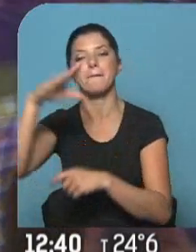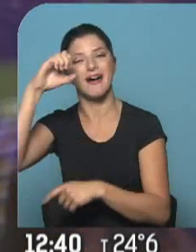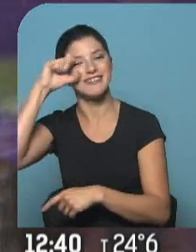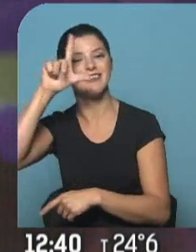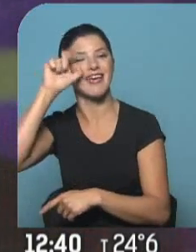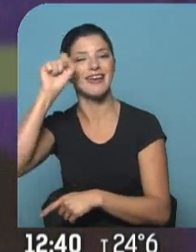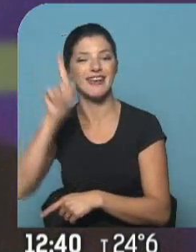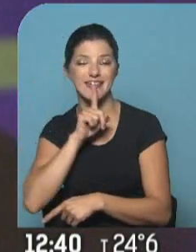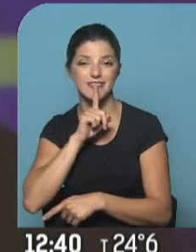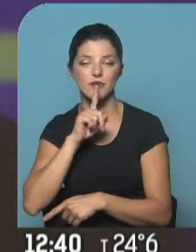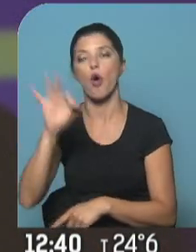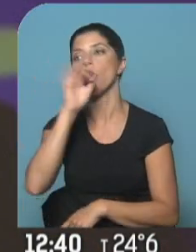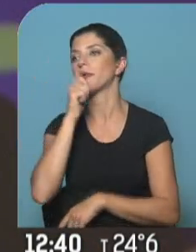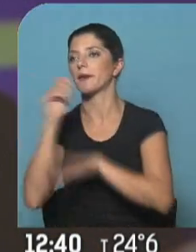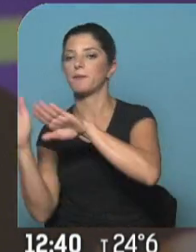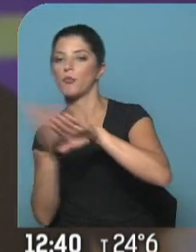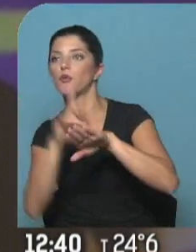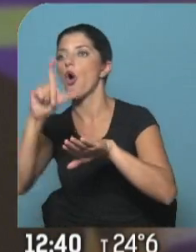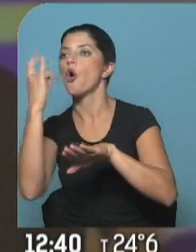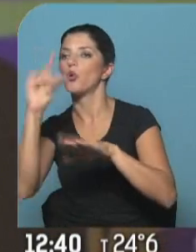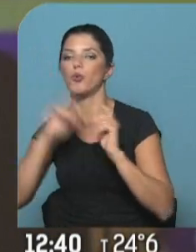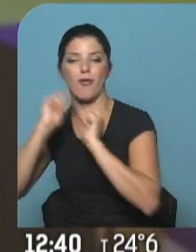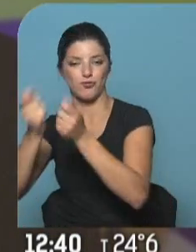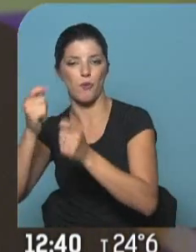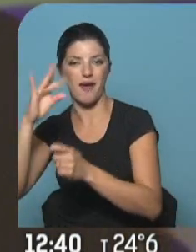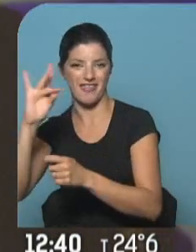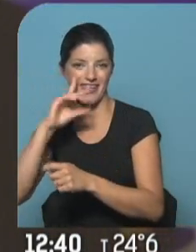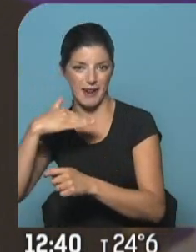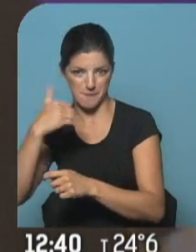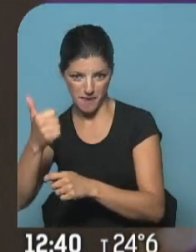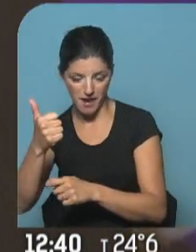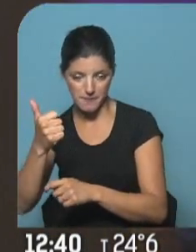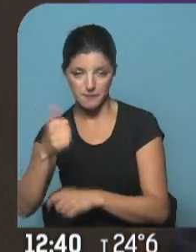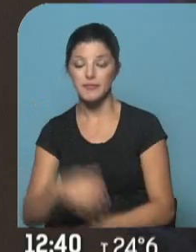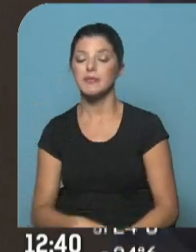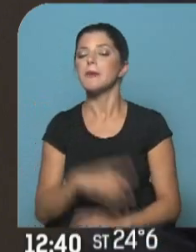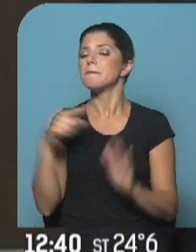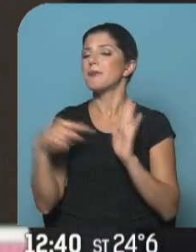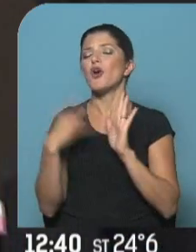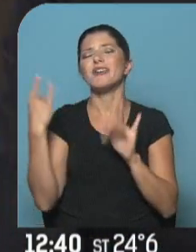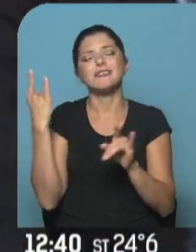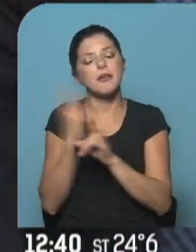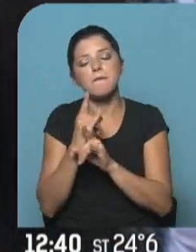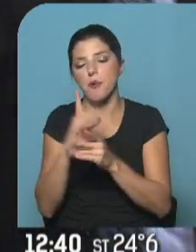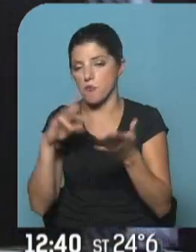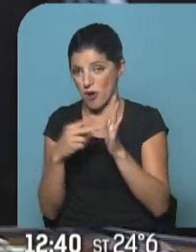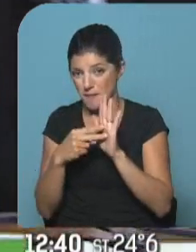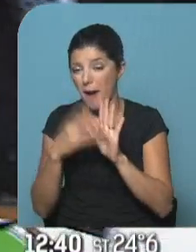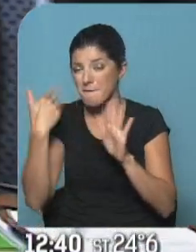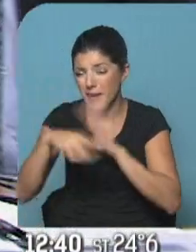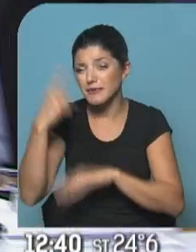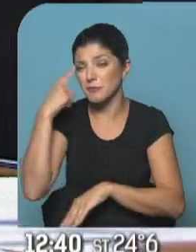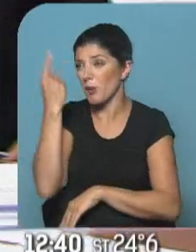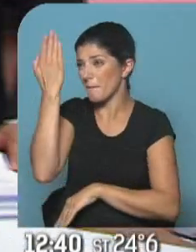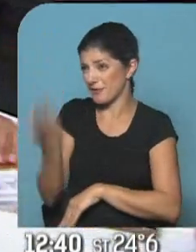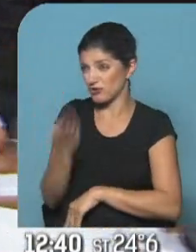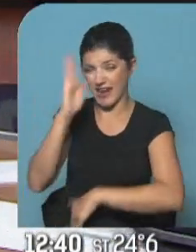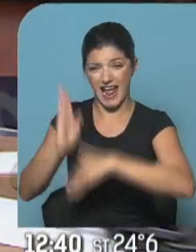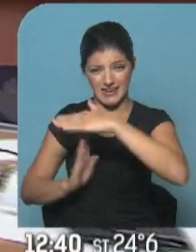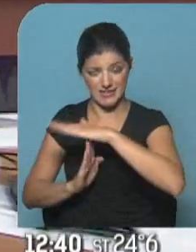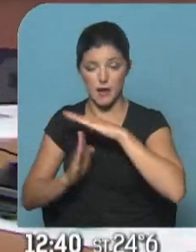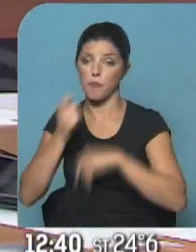de otra manera, digamos, ¿no? Pero siempre es un problema, digamos, ¿no? Sobre todo cuando venimos de liderazgos tan fuertes y tan enérgicos. Vamos a hablar más adelante de Bolivia,